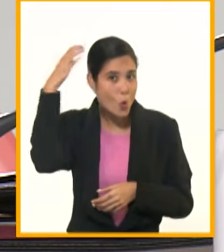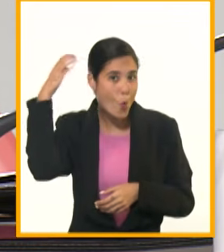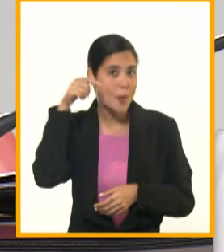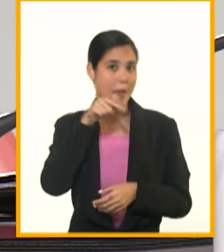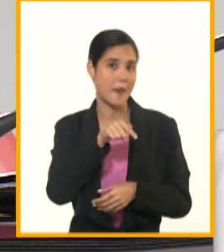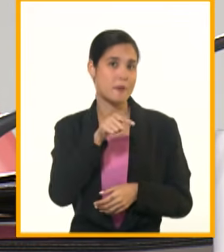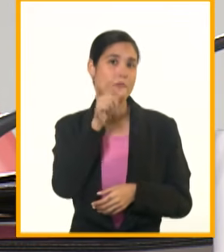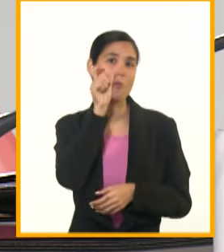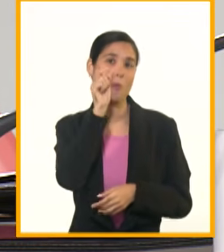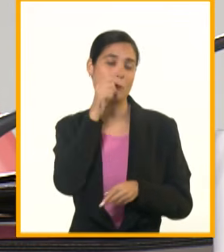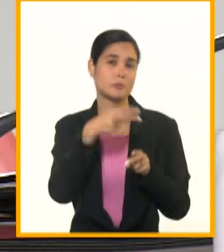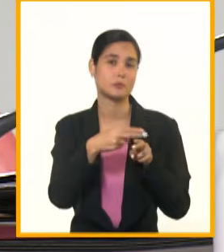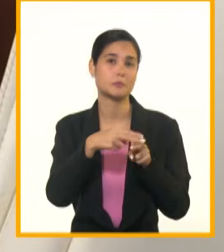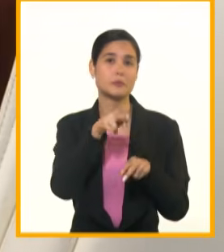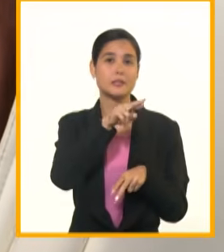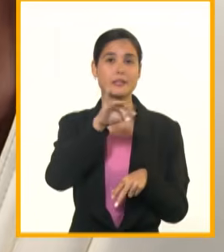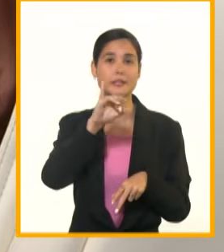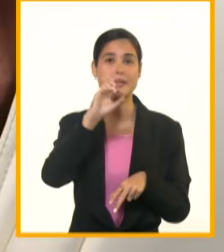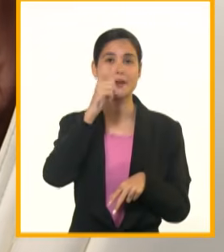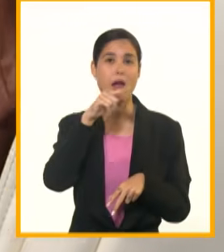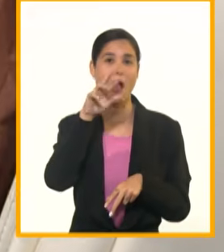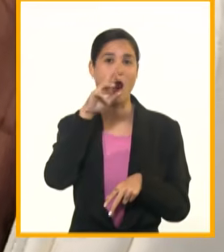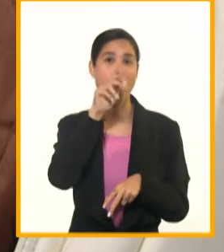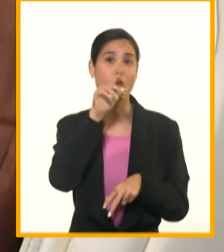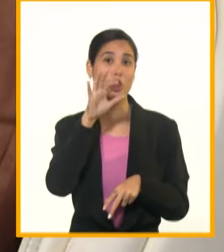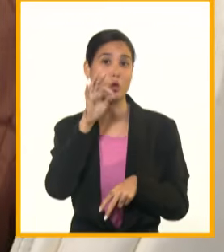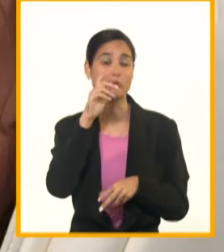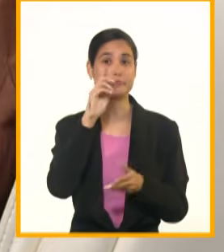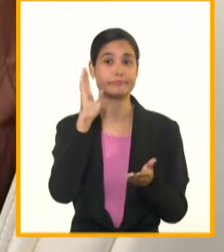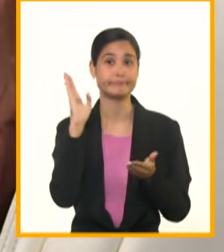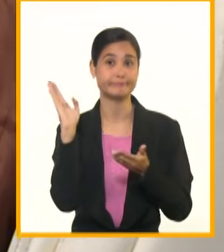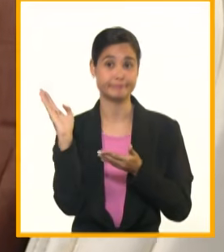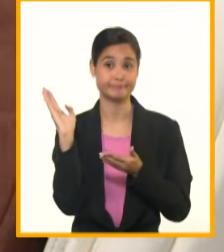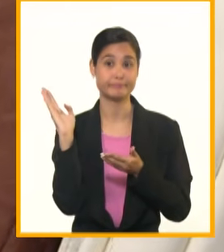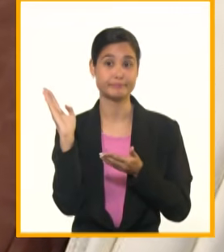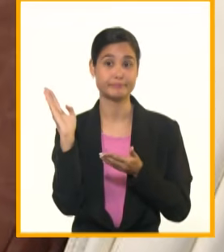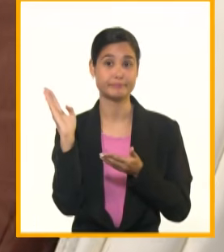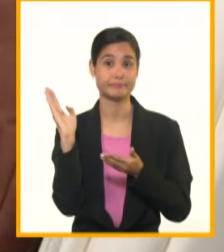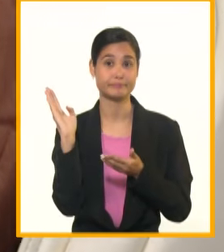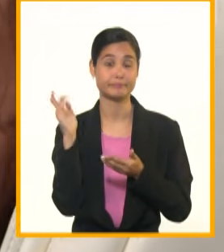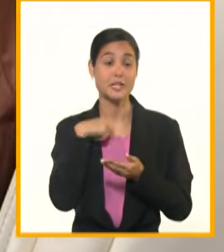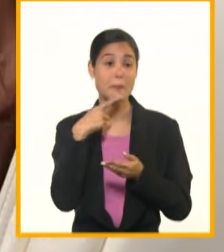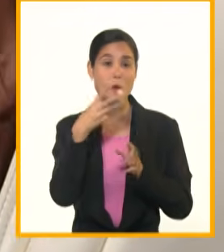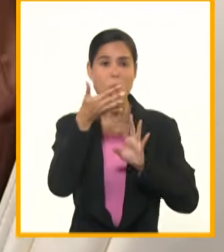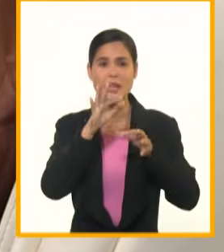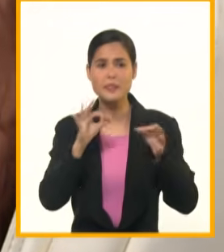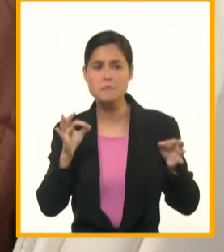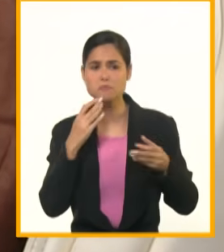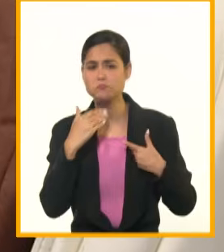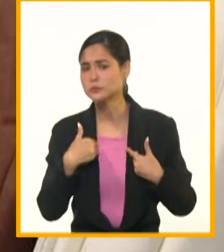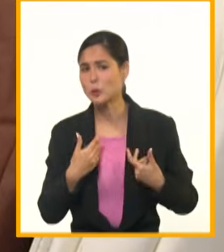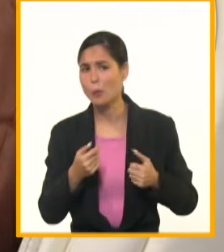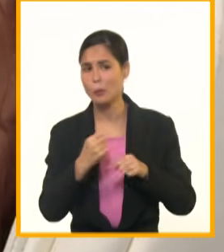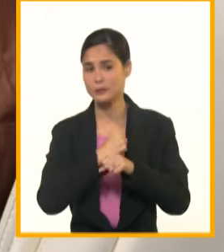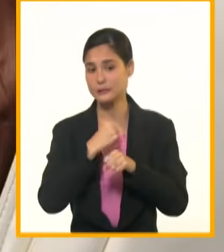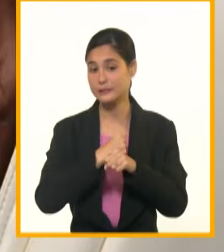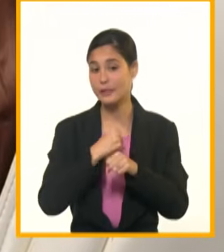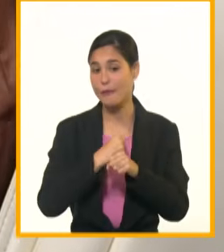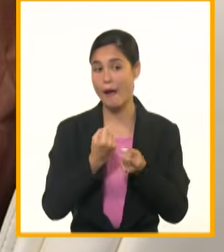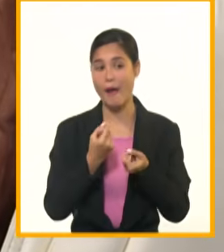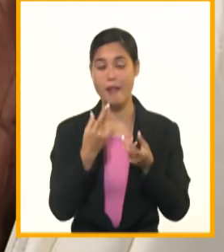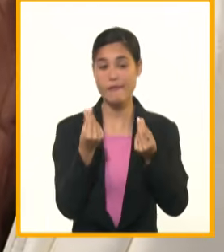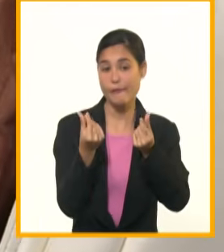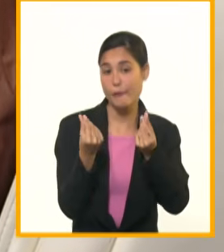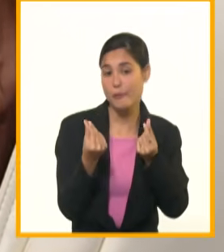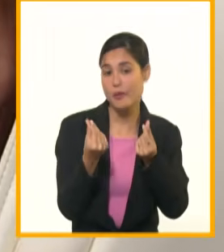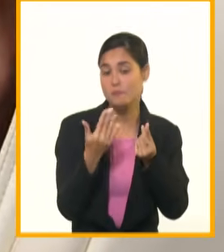Ricardo Concepción. Gobernador, la economía de Mayabeque, de Artemisa, ¿cómo se ha consolidado en estos 15 años? ¿Cómo